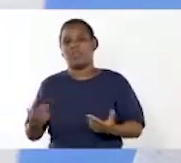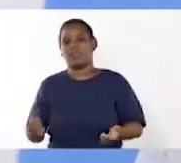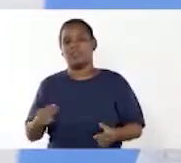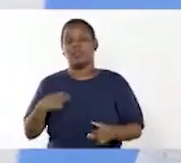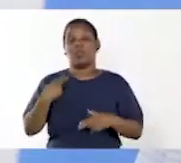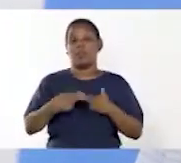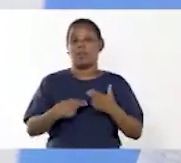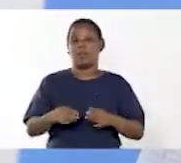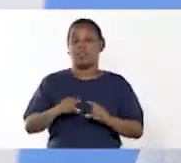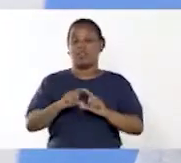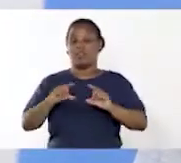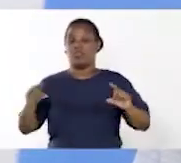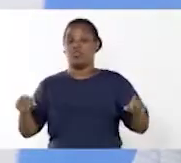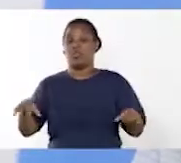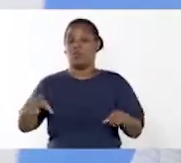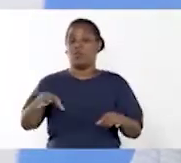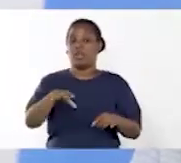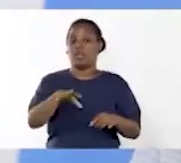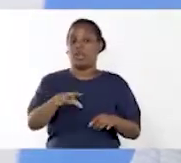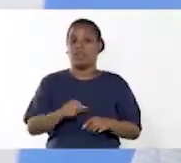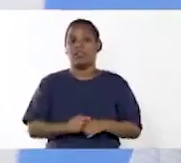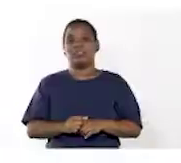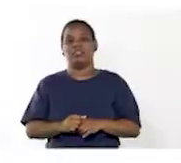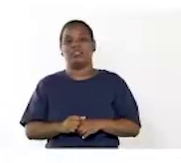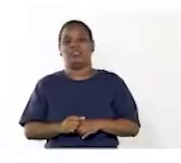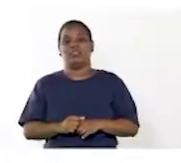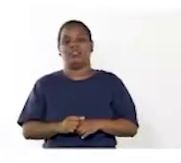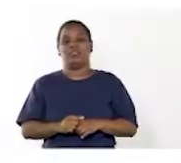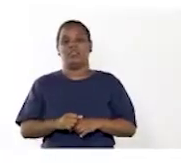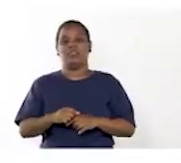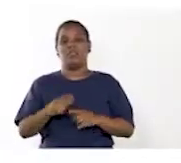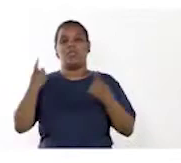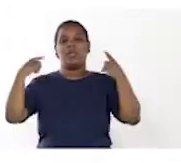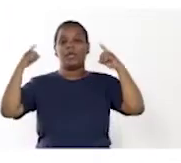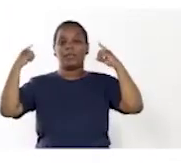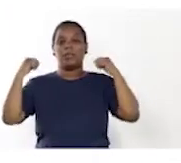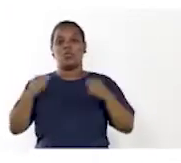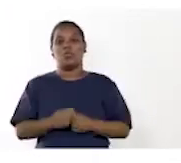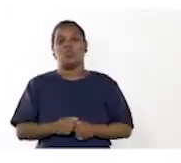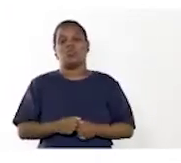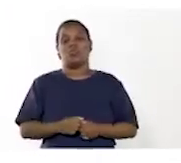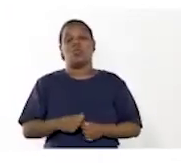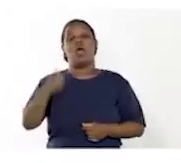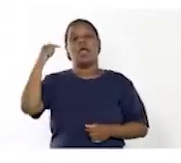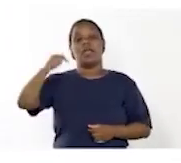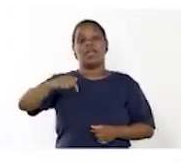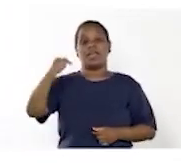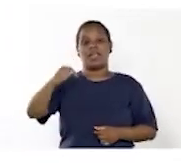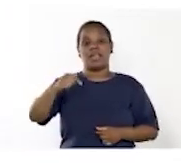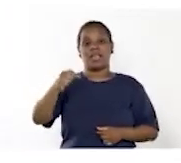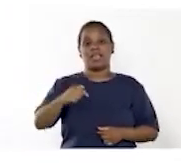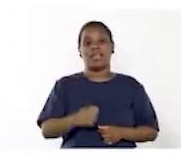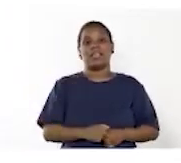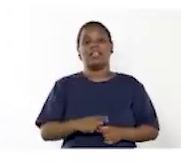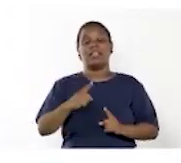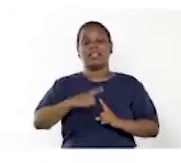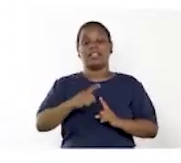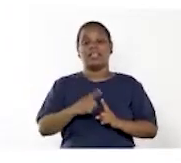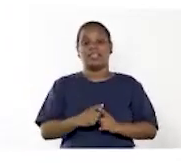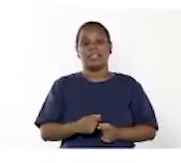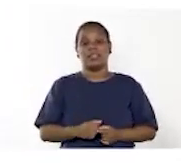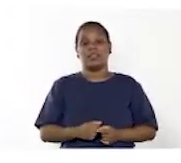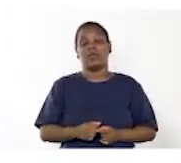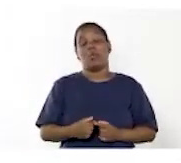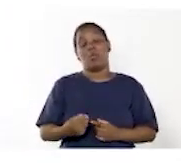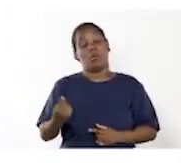de Cáncer o en el trópico de Capricornio. En este tema o en